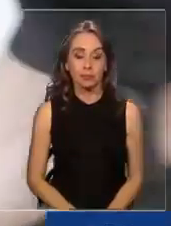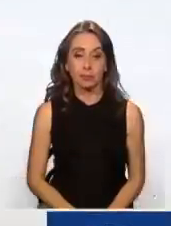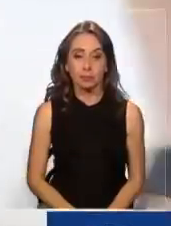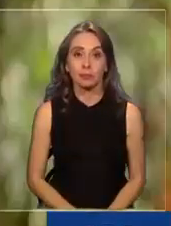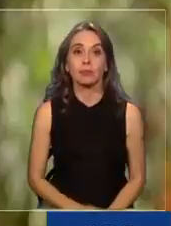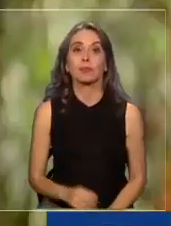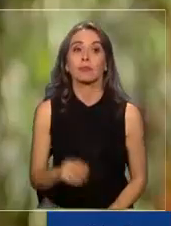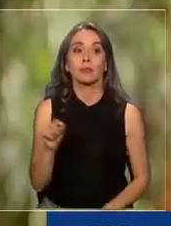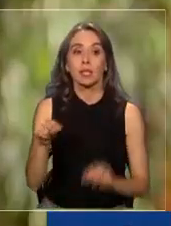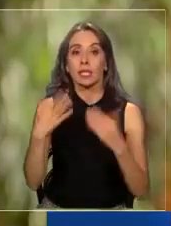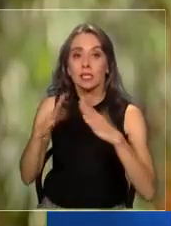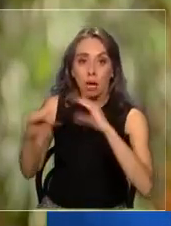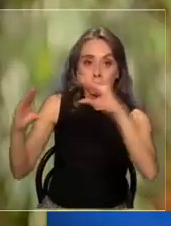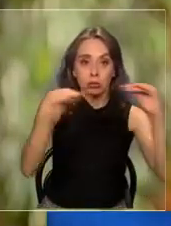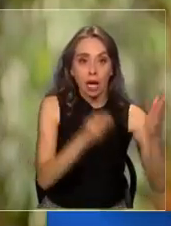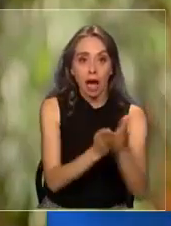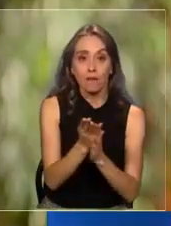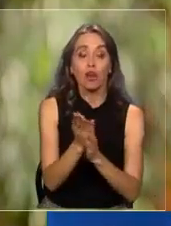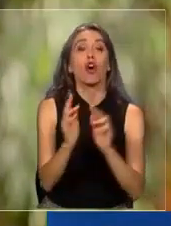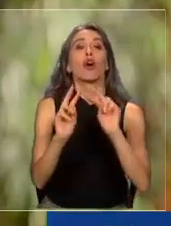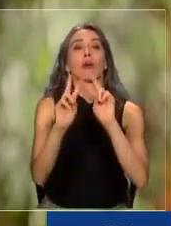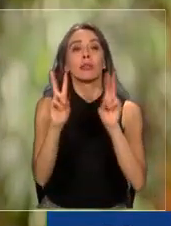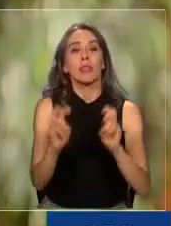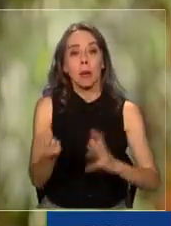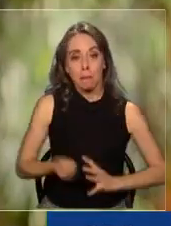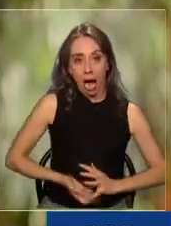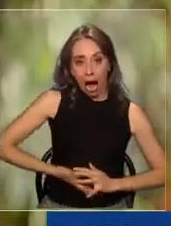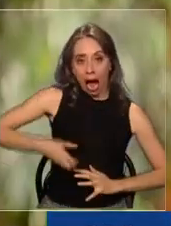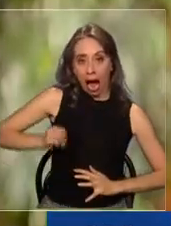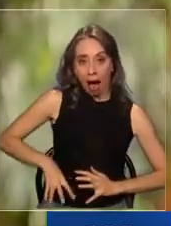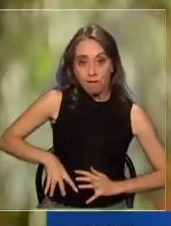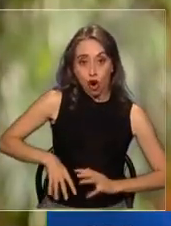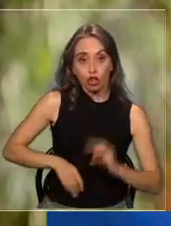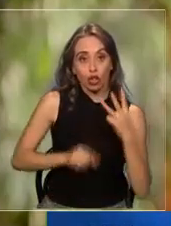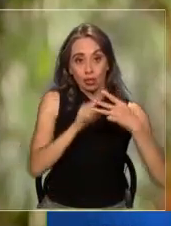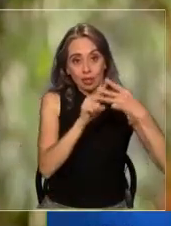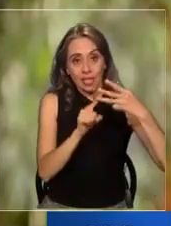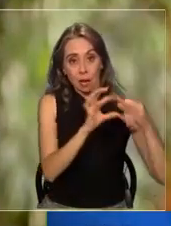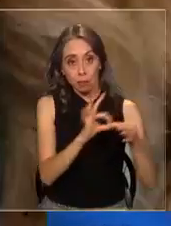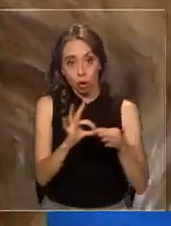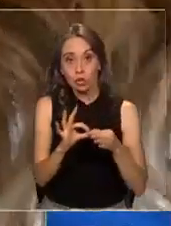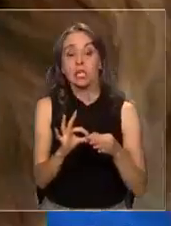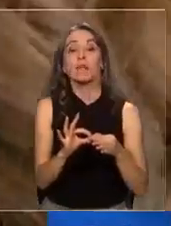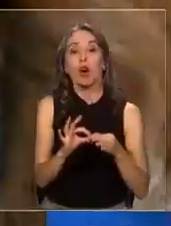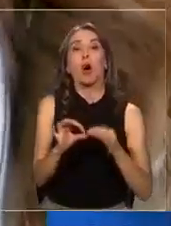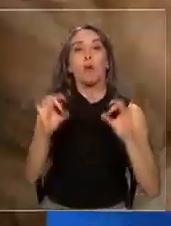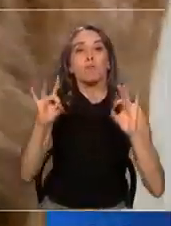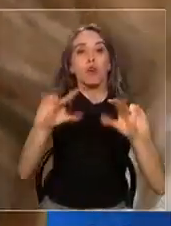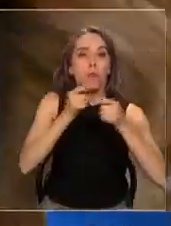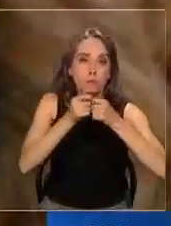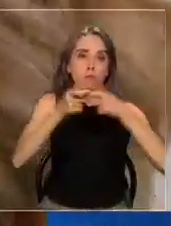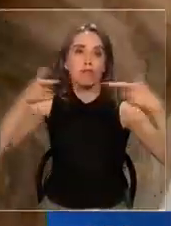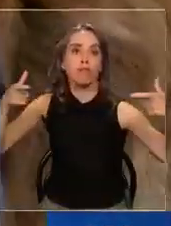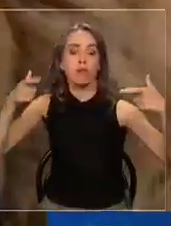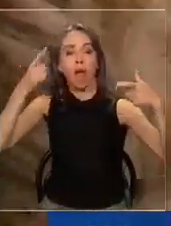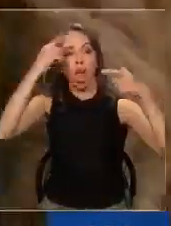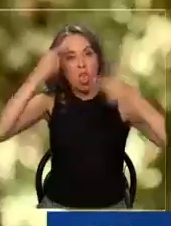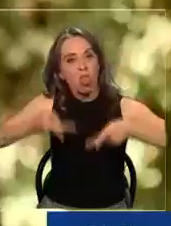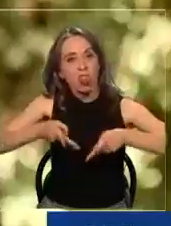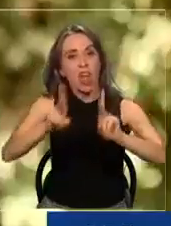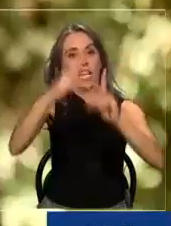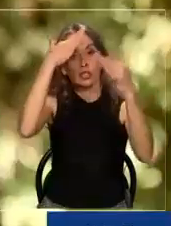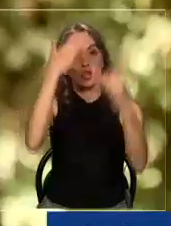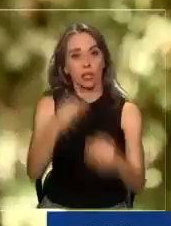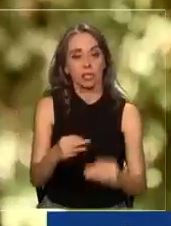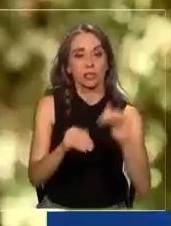Con la instalación del tema del aborto, 3 causales, logramos instalar el concepto de derecho a decidir. Aquí el llamado